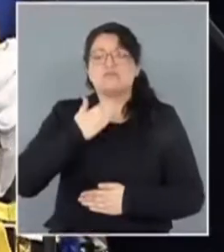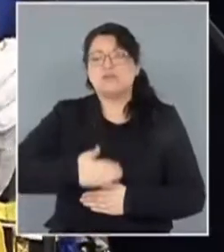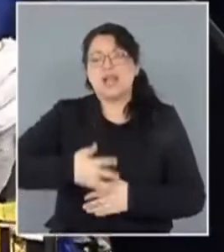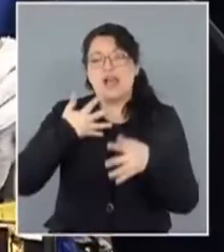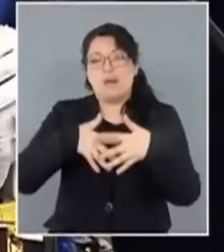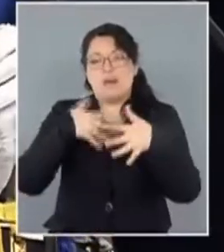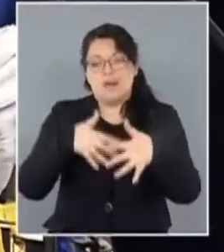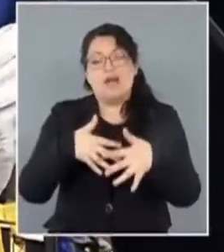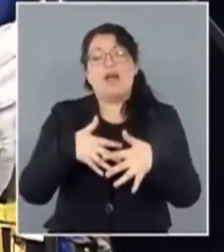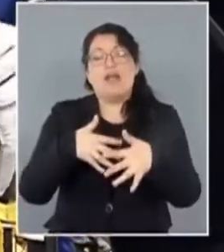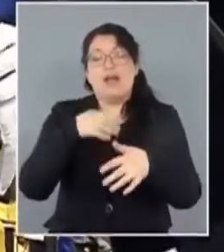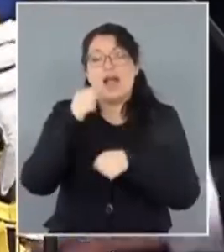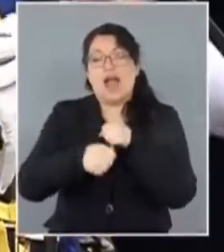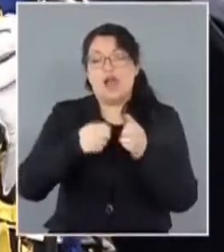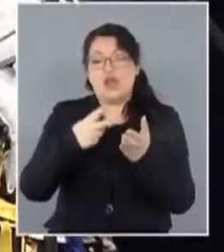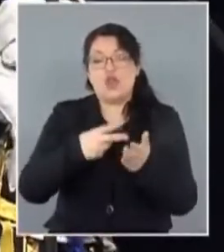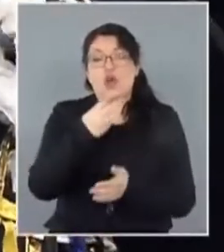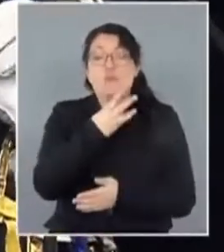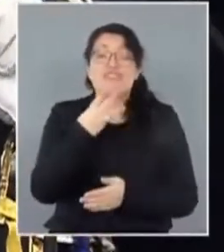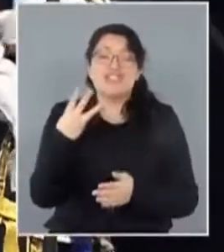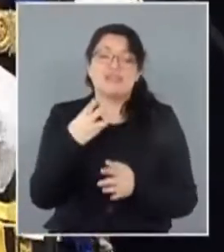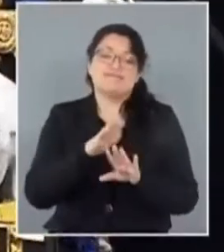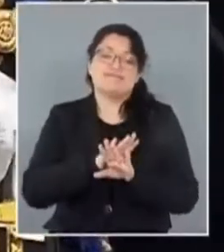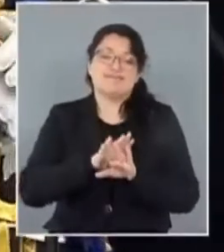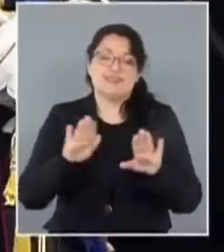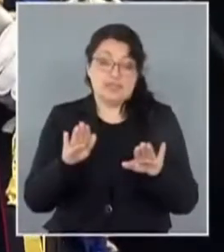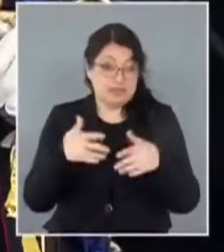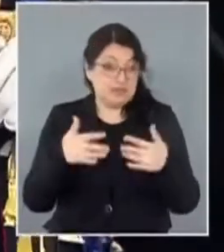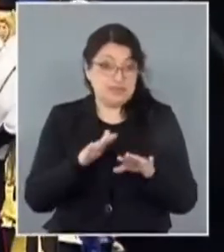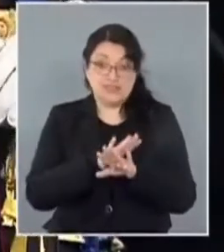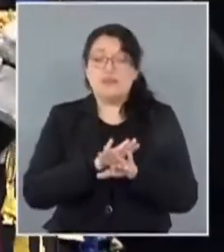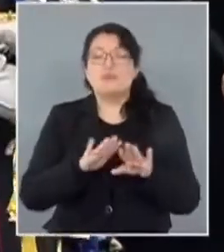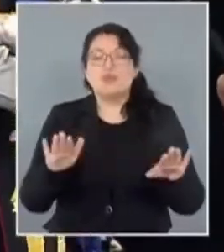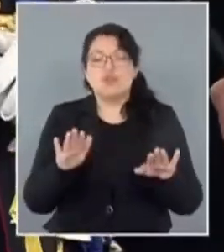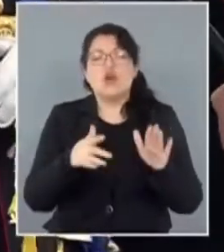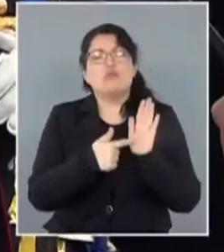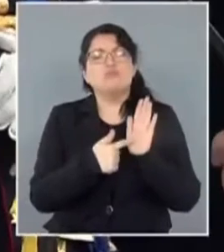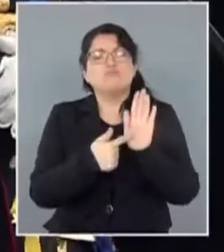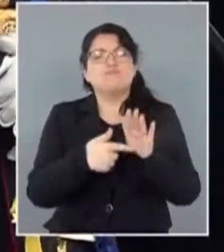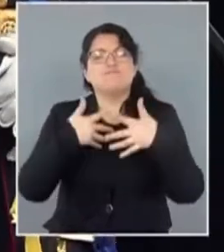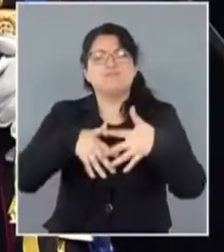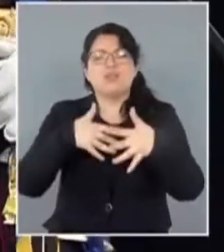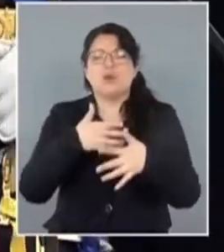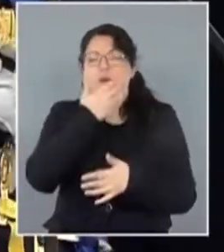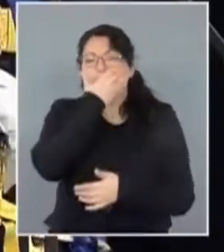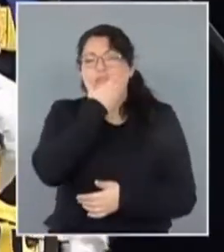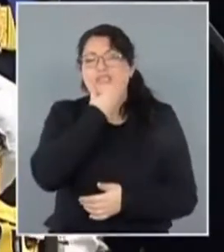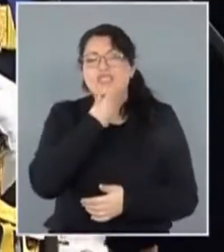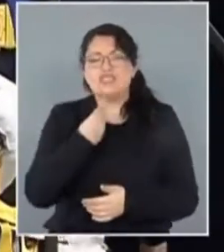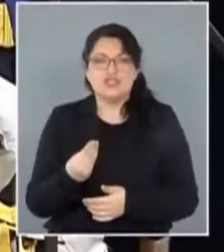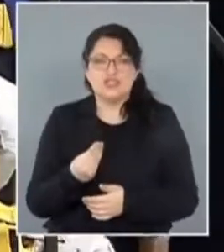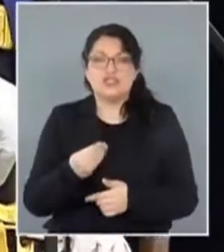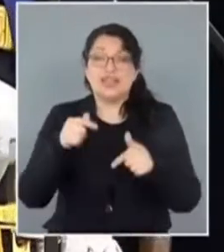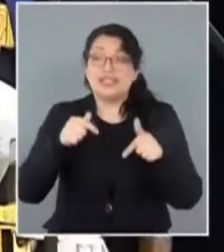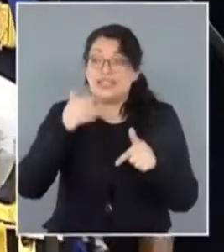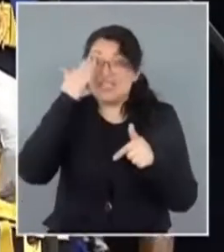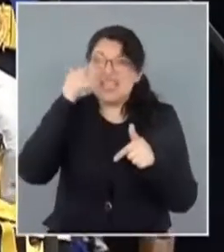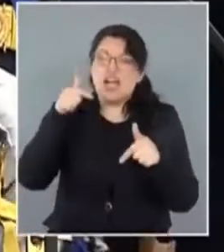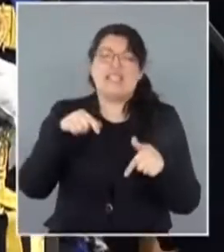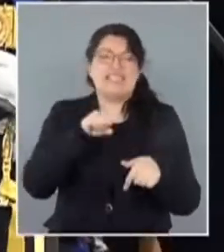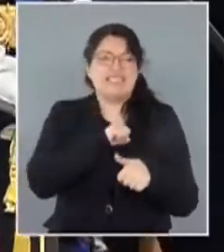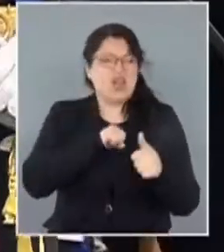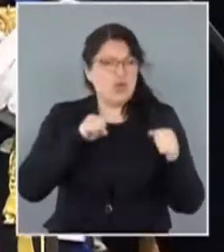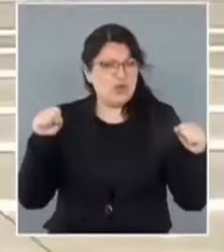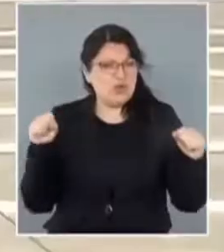año 2023 está concluida, está finalizada. Una preciosa parada militar, además, en este día frío acá